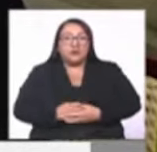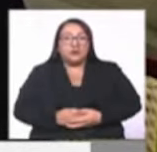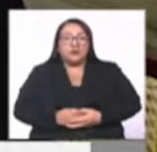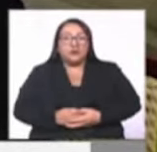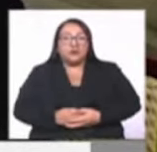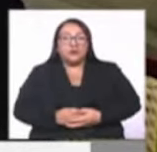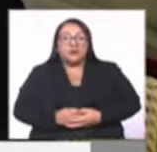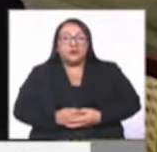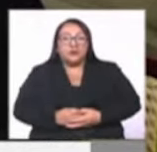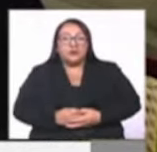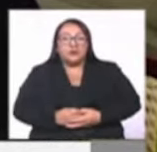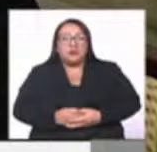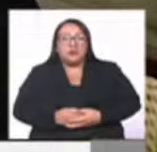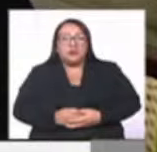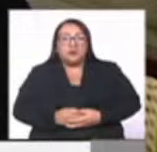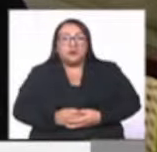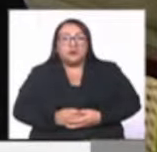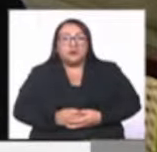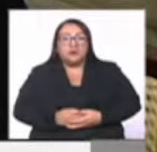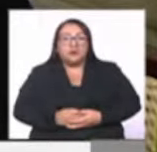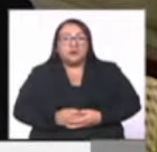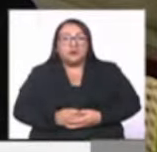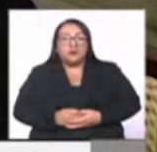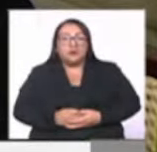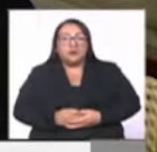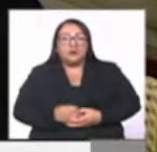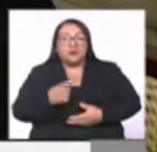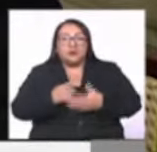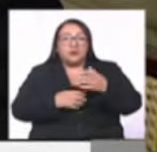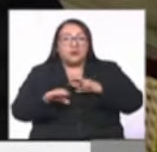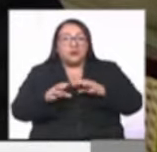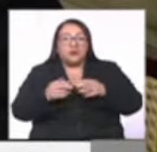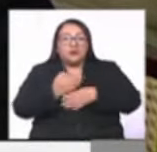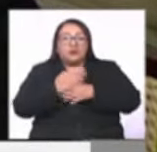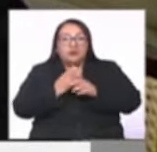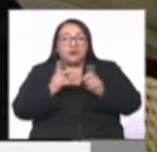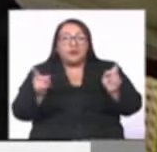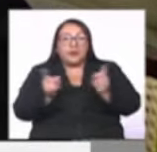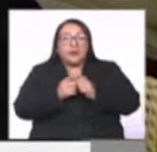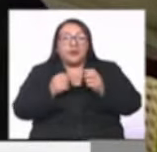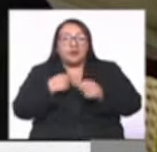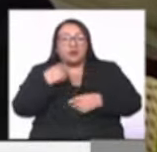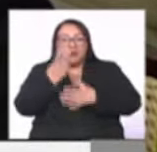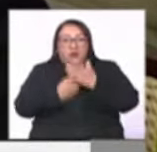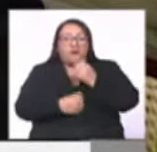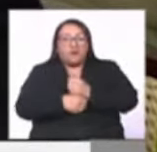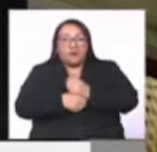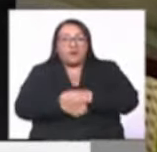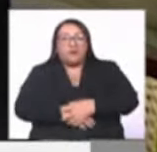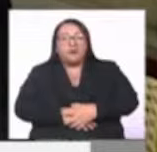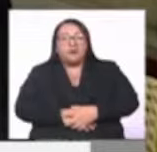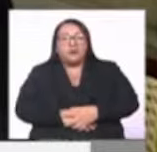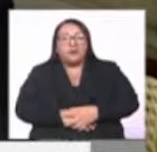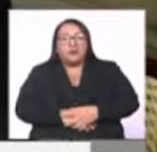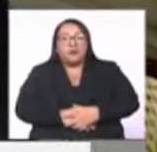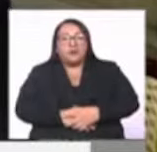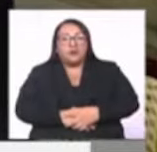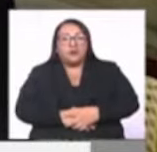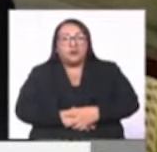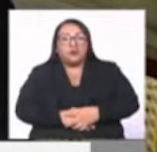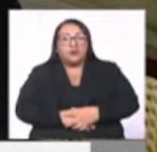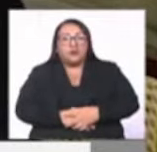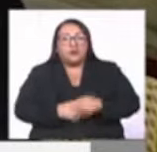nacional y lo haré de una manera muy breve porque confío señor presidente en que este